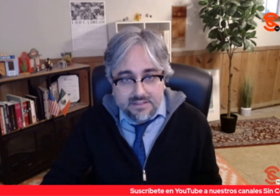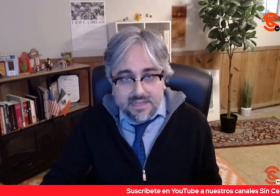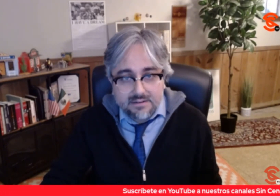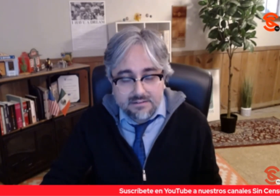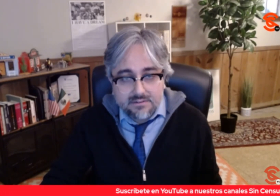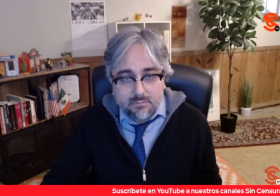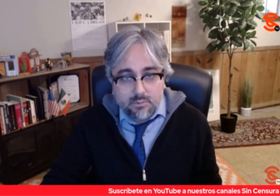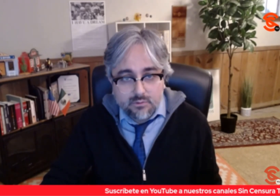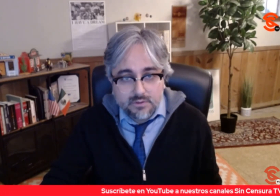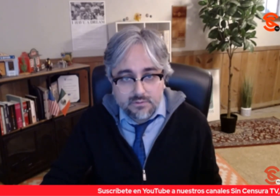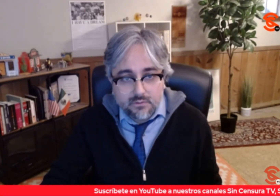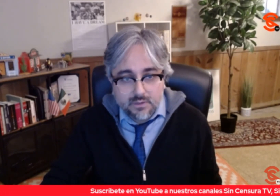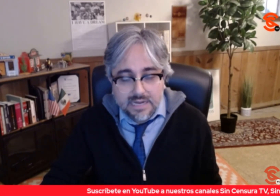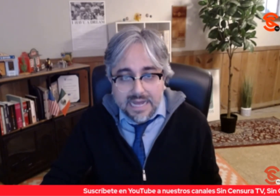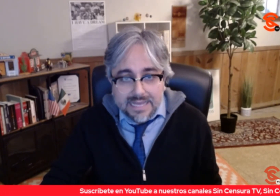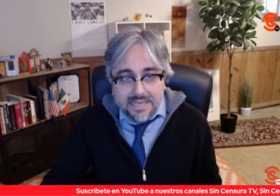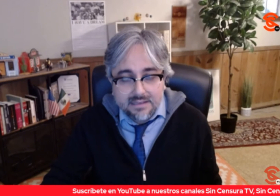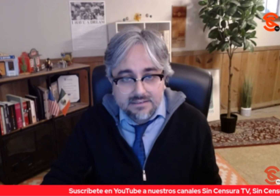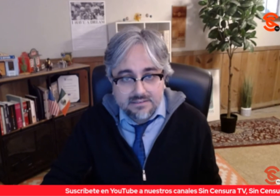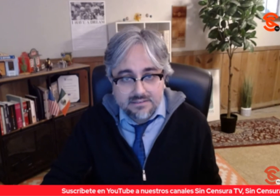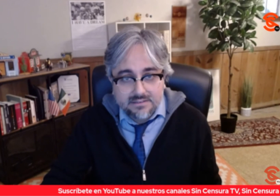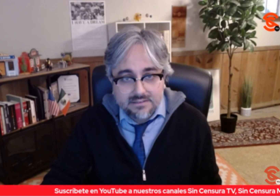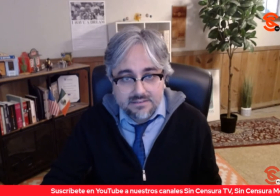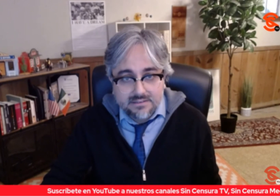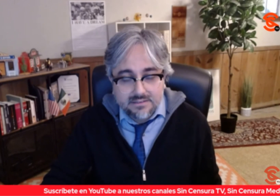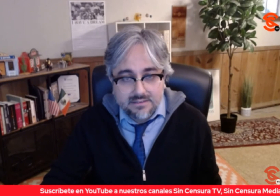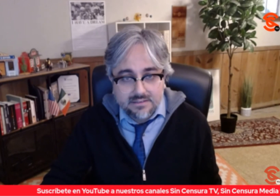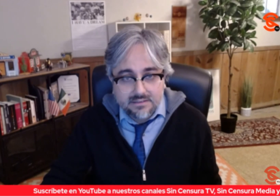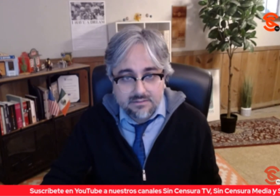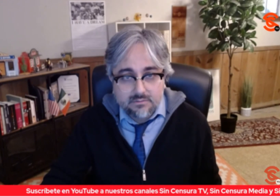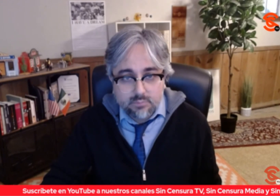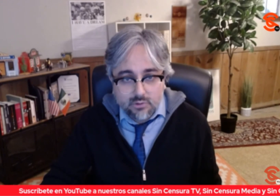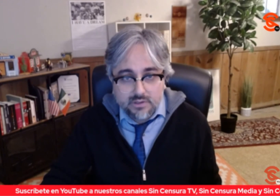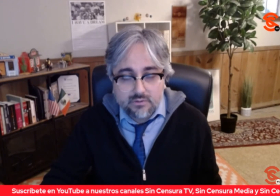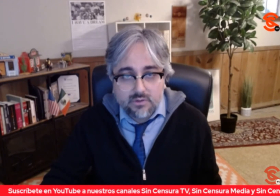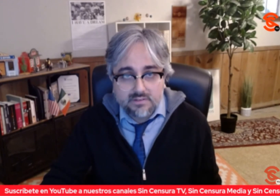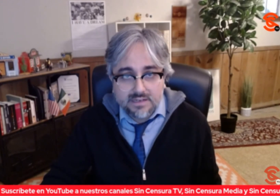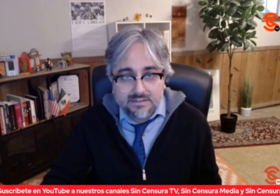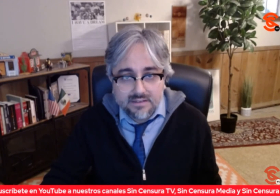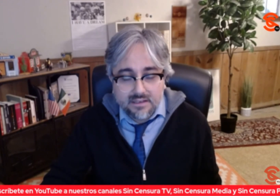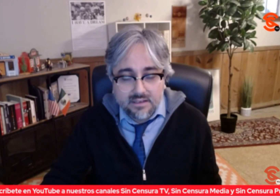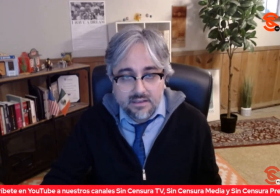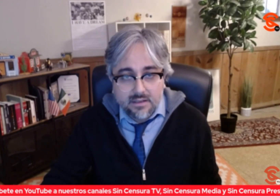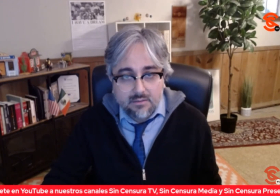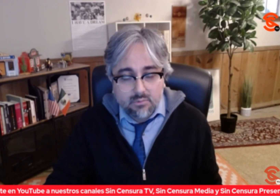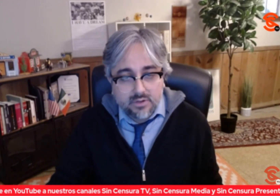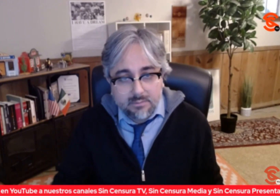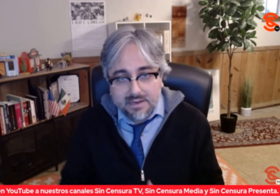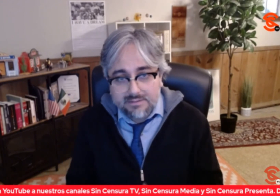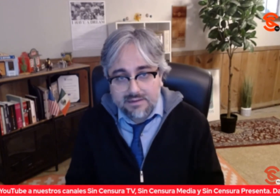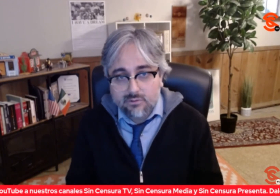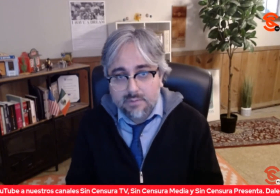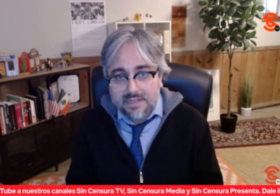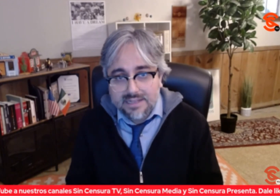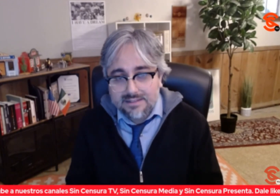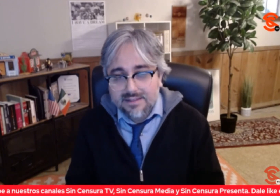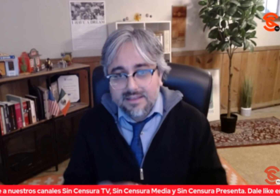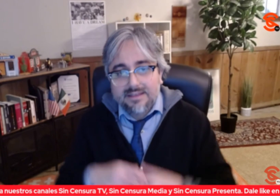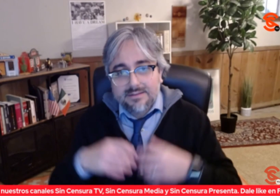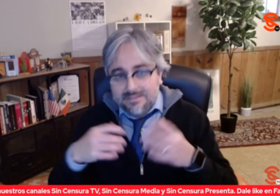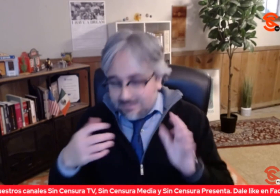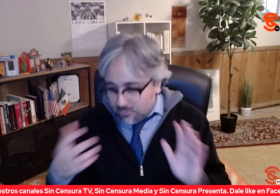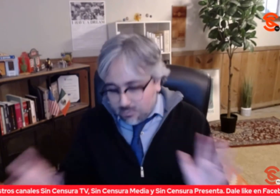que enfrentar un proceso en La Haya, un proceso que se le sigue por crímenes de lesa